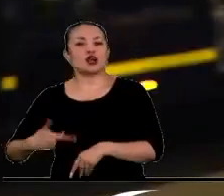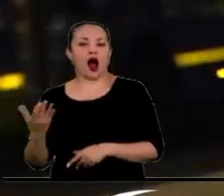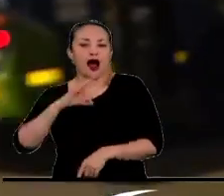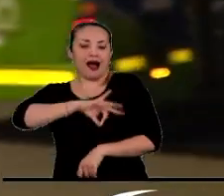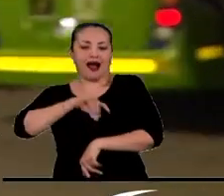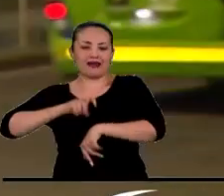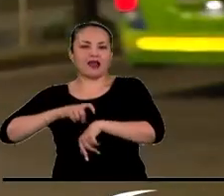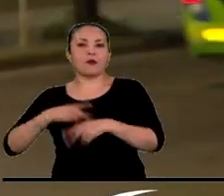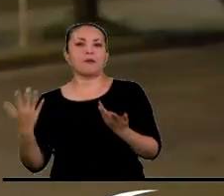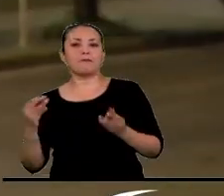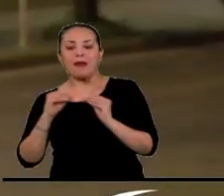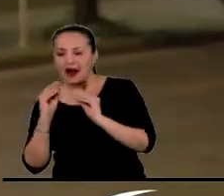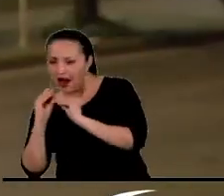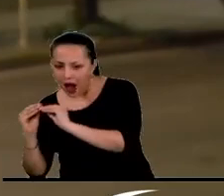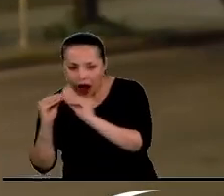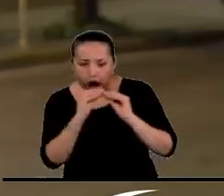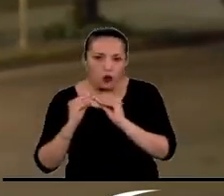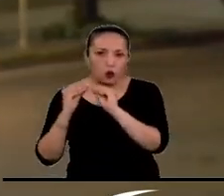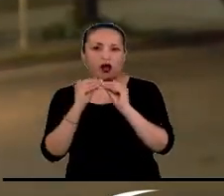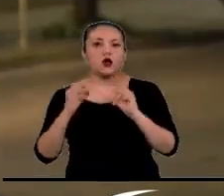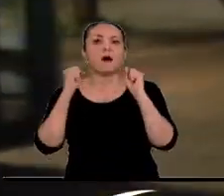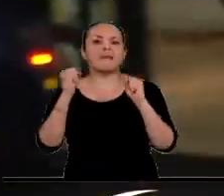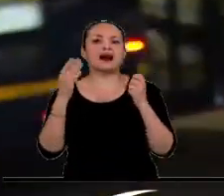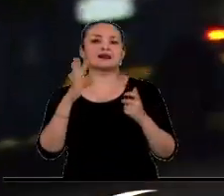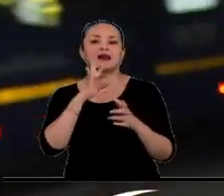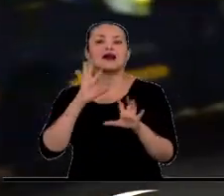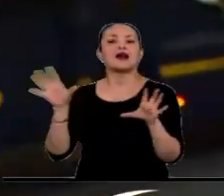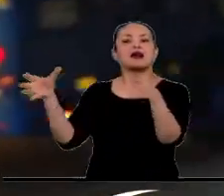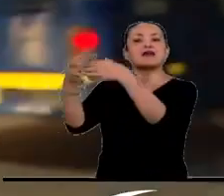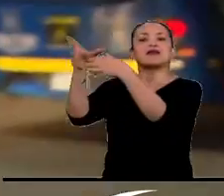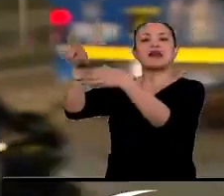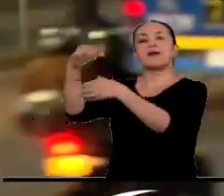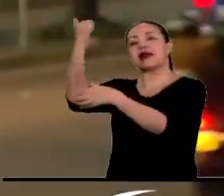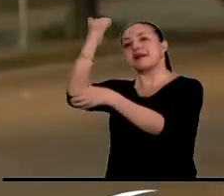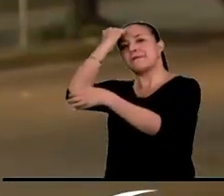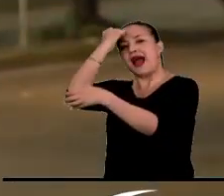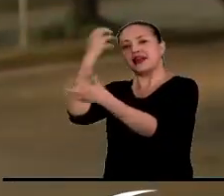crear mayores consensos, por ejemplo, con el magisterio, los maestros que